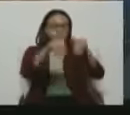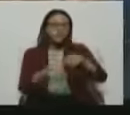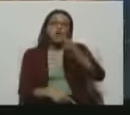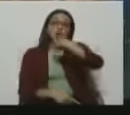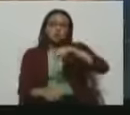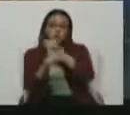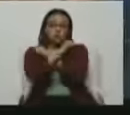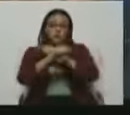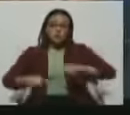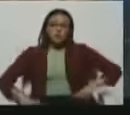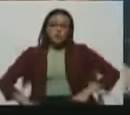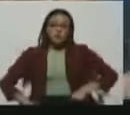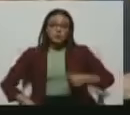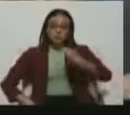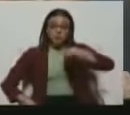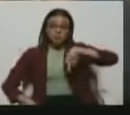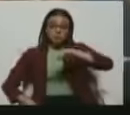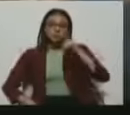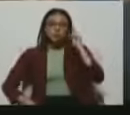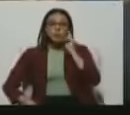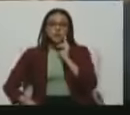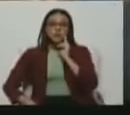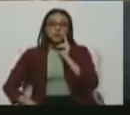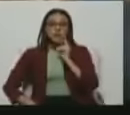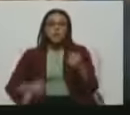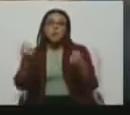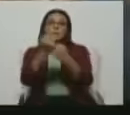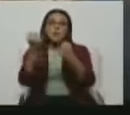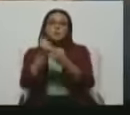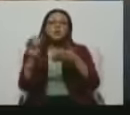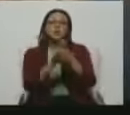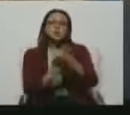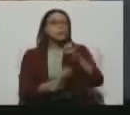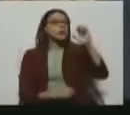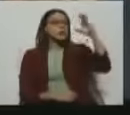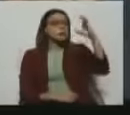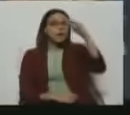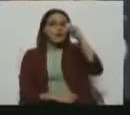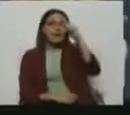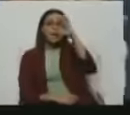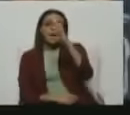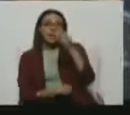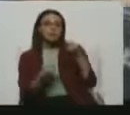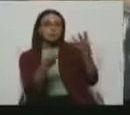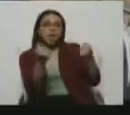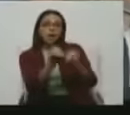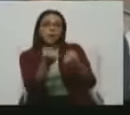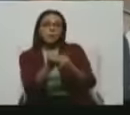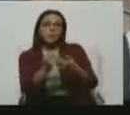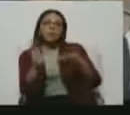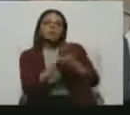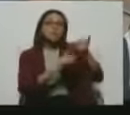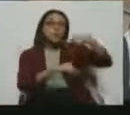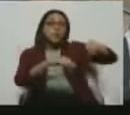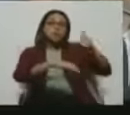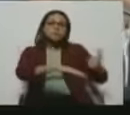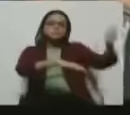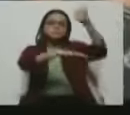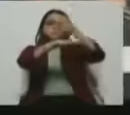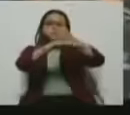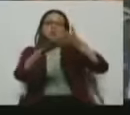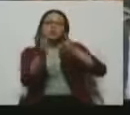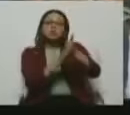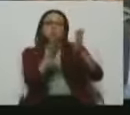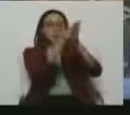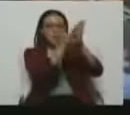Armada Nacional Bolivariana apoyará al Consejo Nacional Electoral como ente rector del proceso